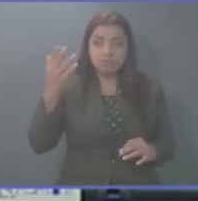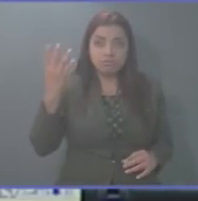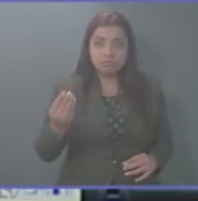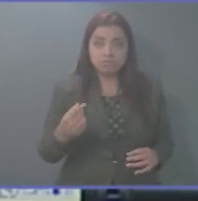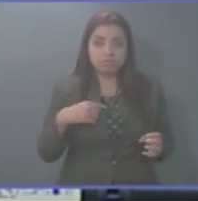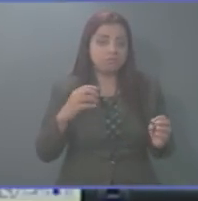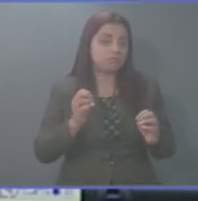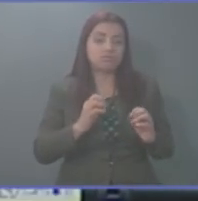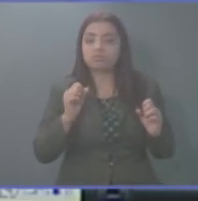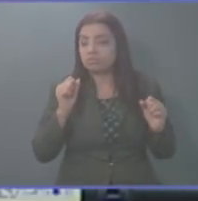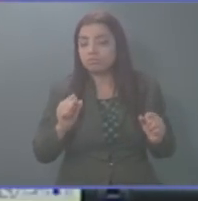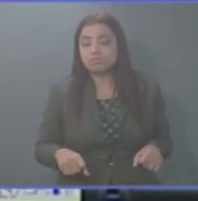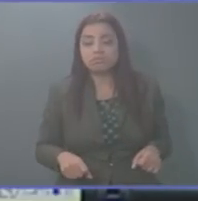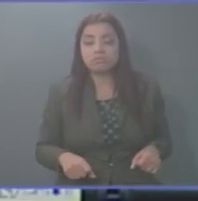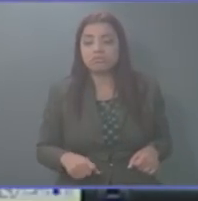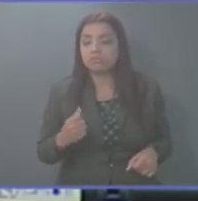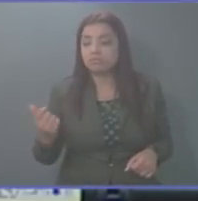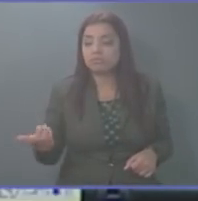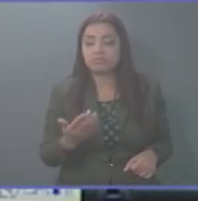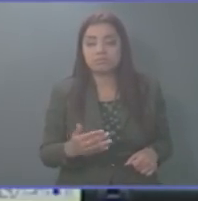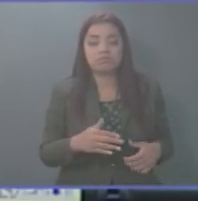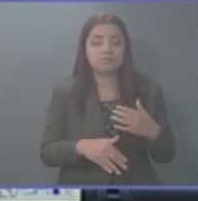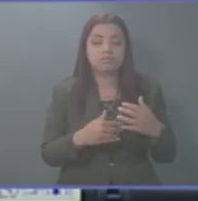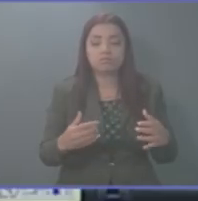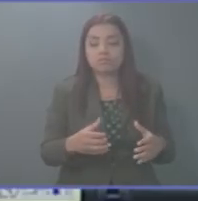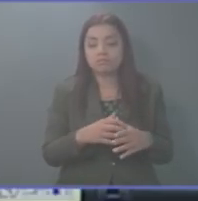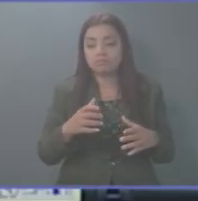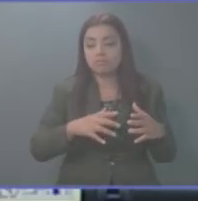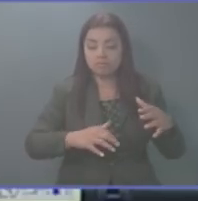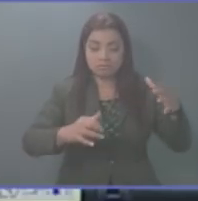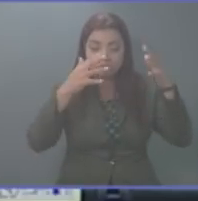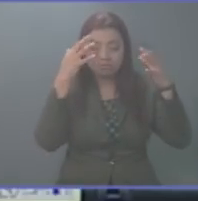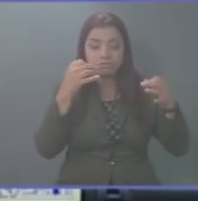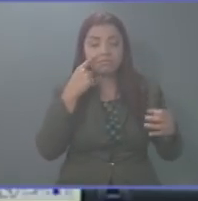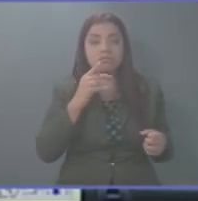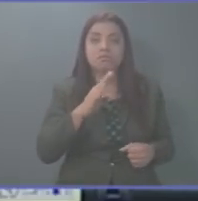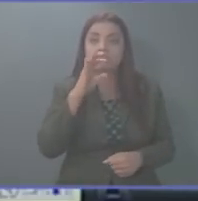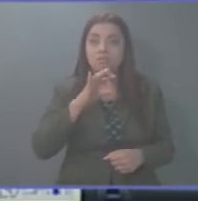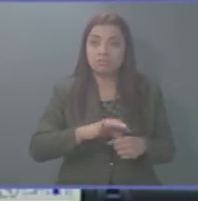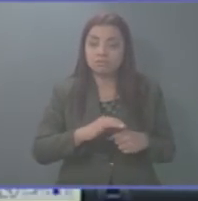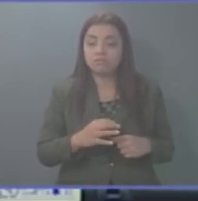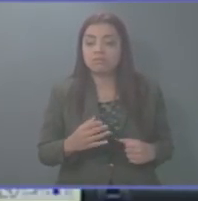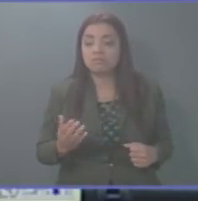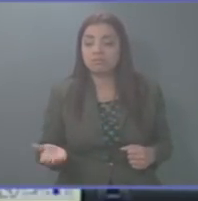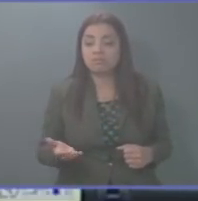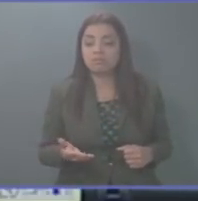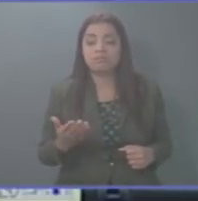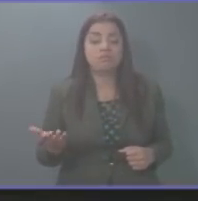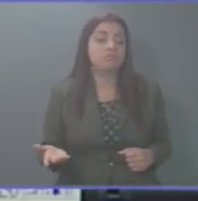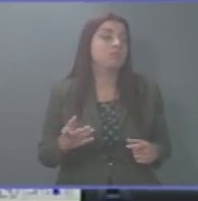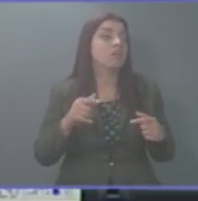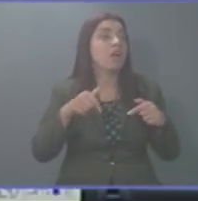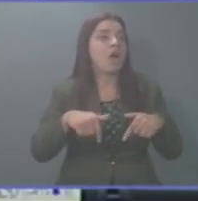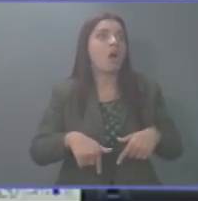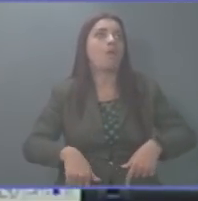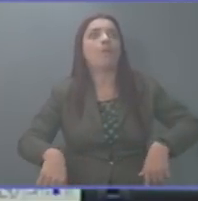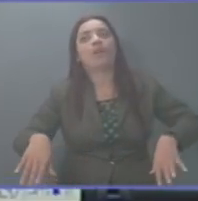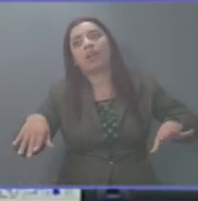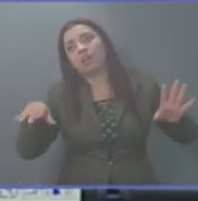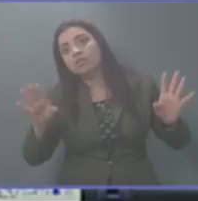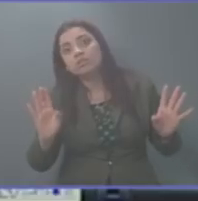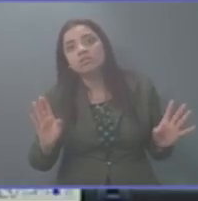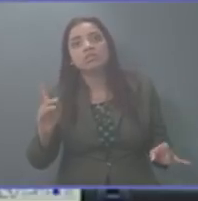veía posible que surgiera un dictamen favorable para el voto en el exterior. Ahora resulta que